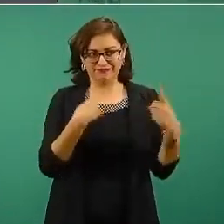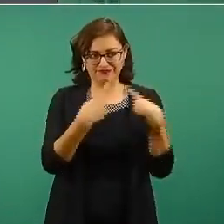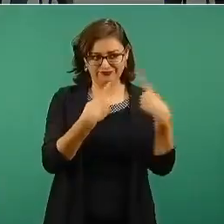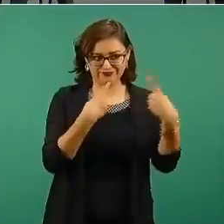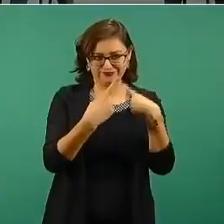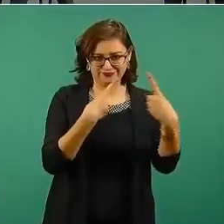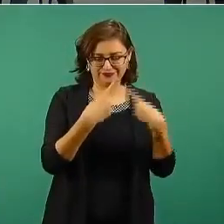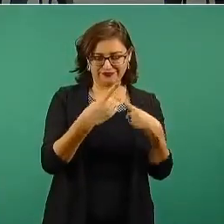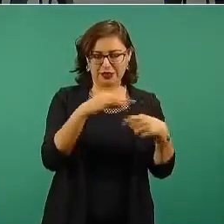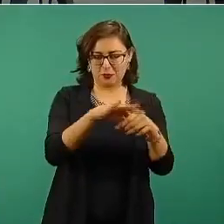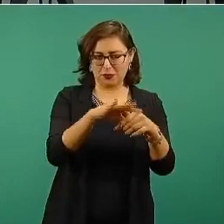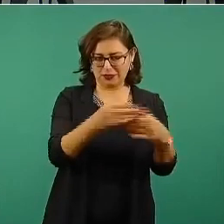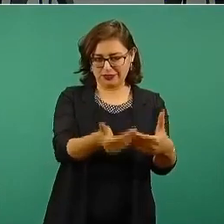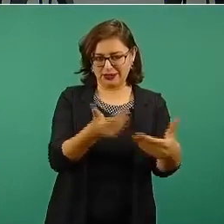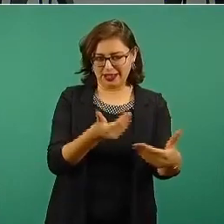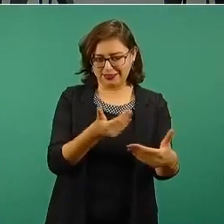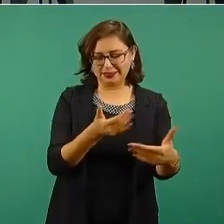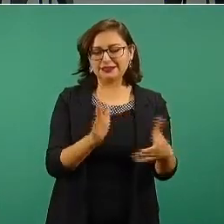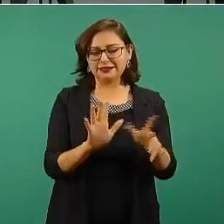pues